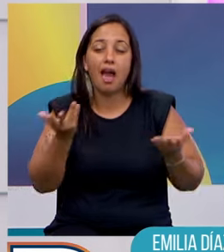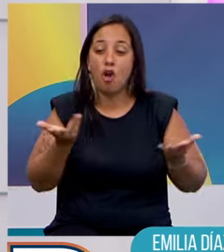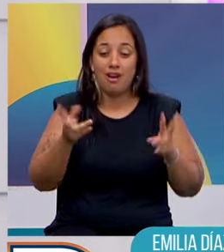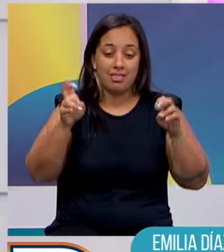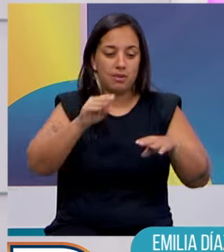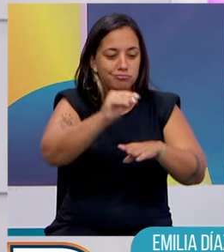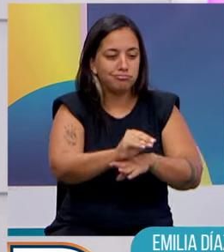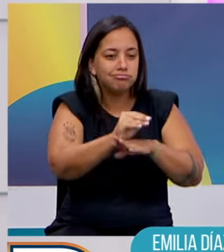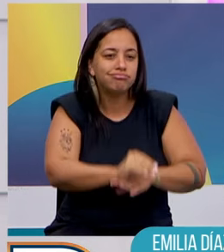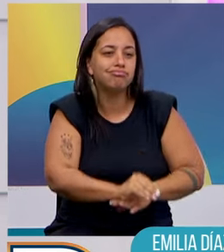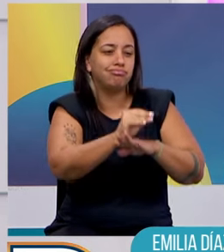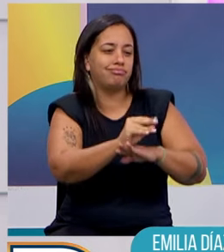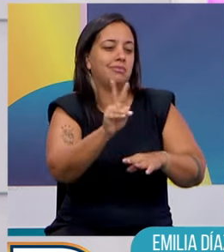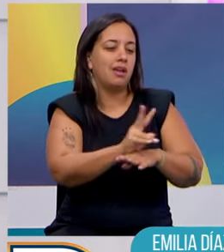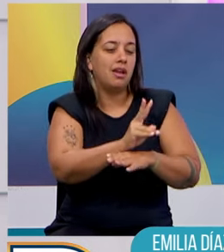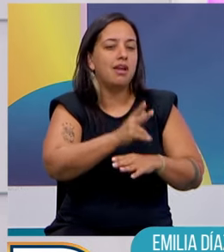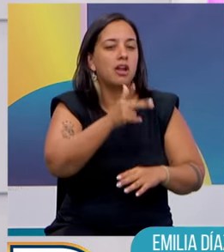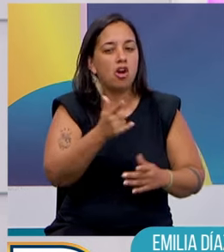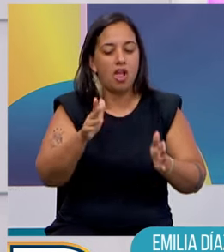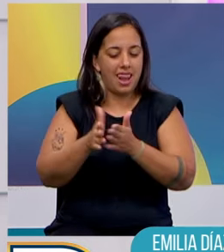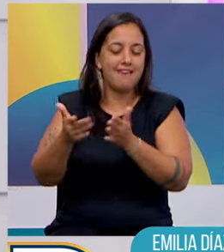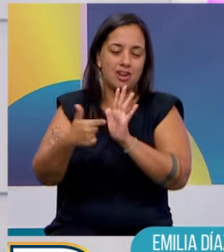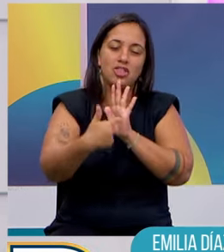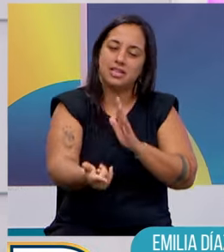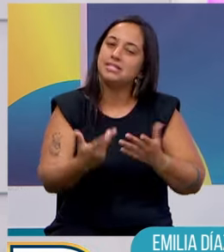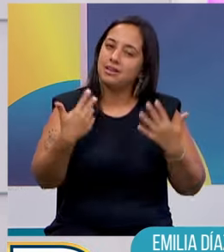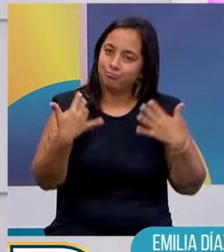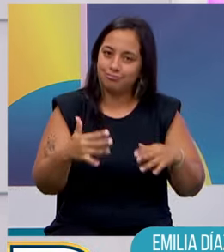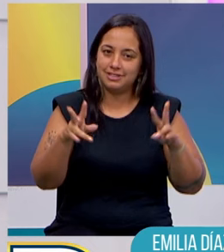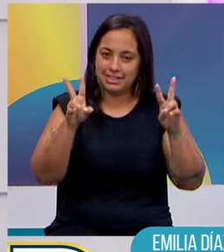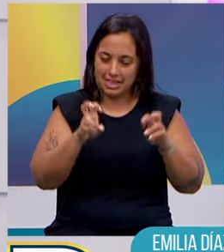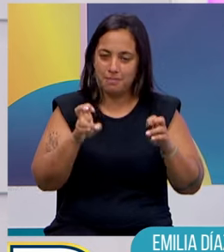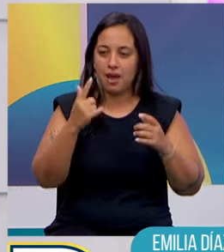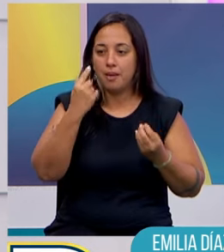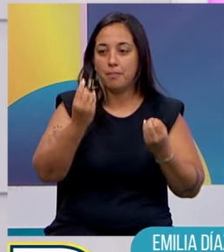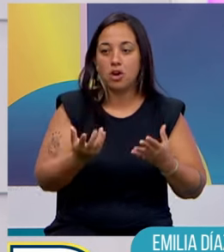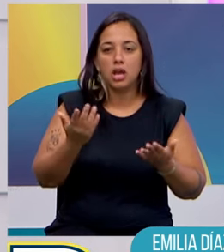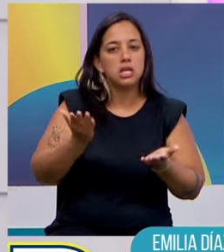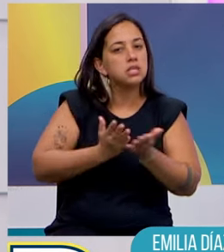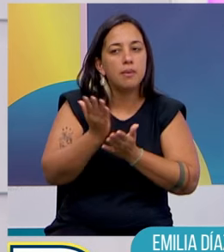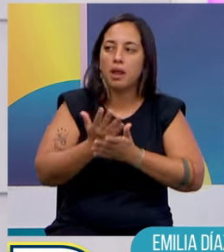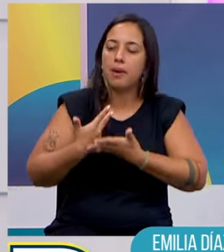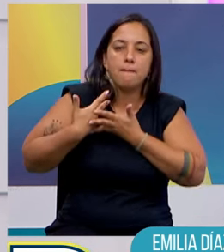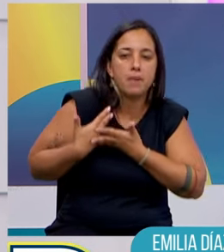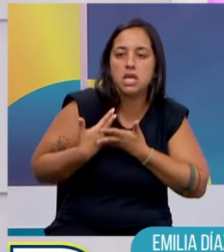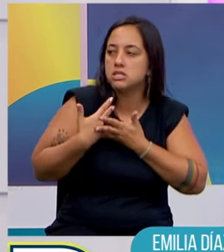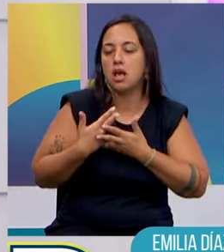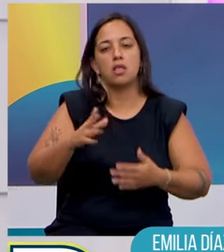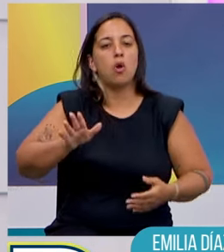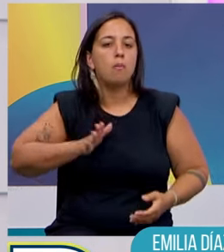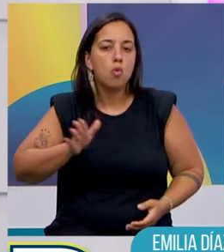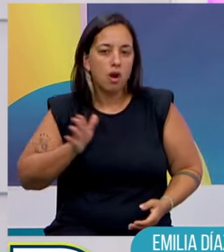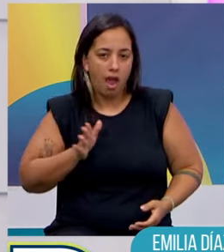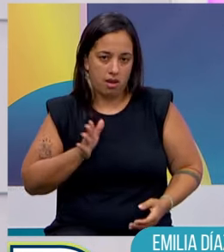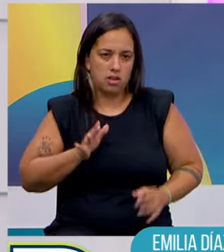hablo mucho en Guardianes, queda muy a nuestras espaldas, en las espaldas de las mujeres, no